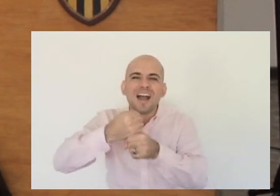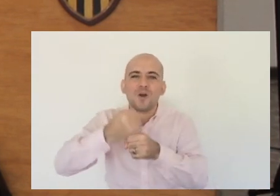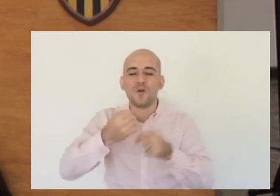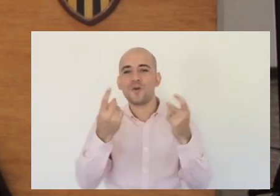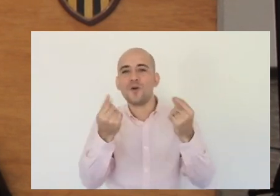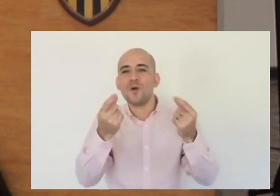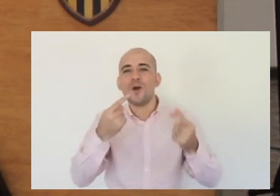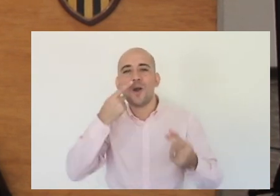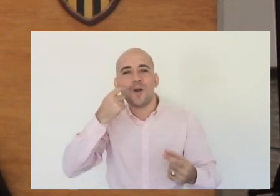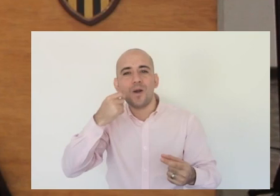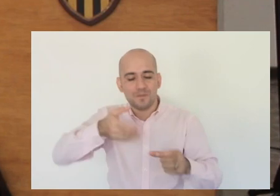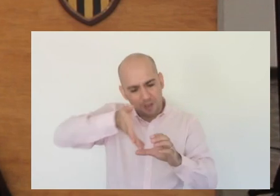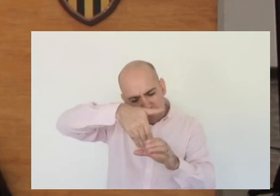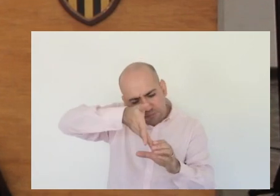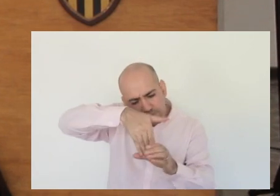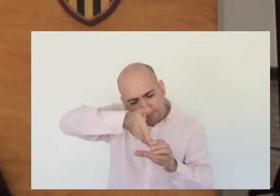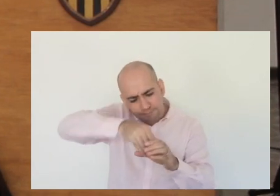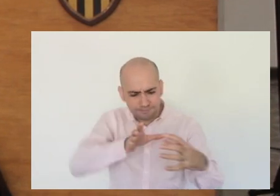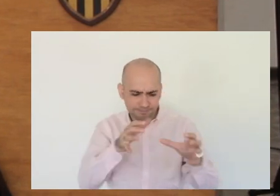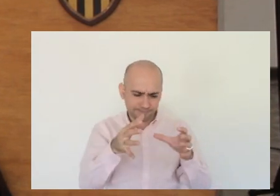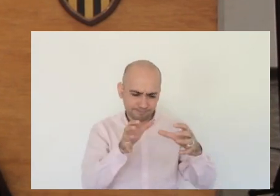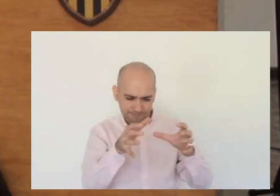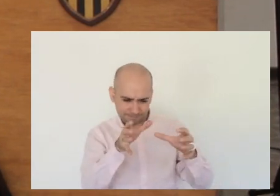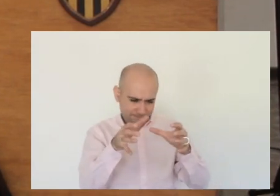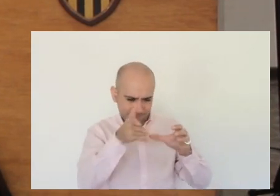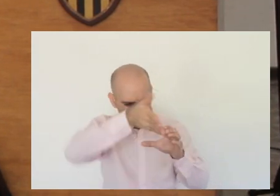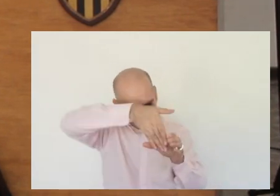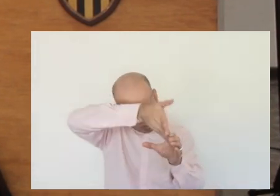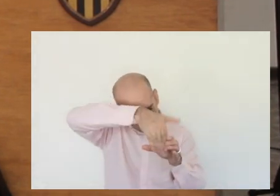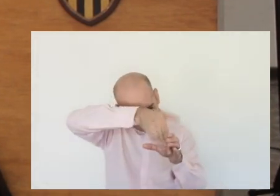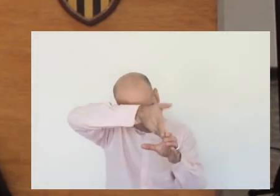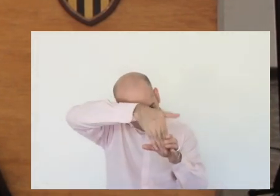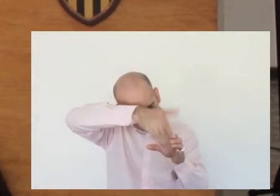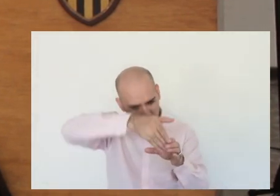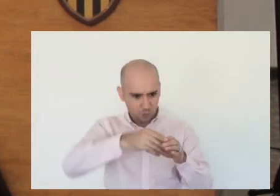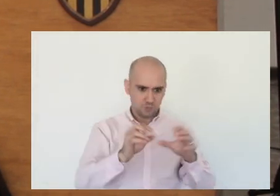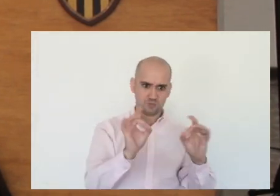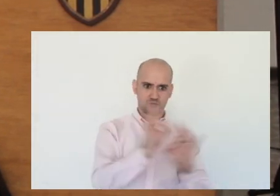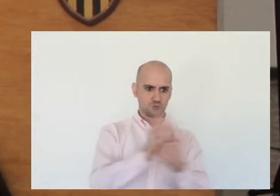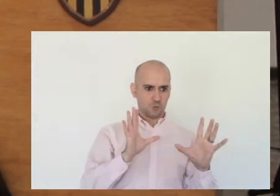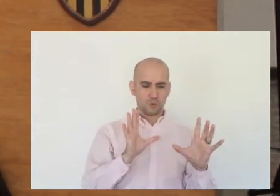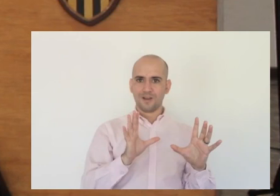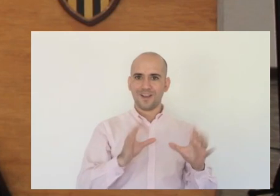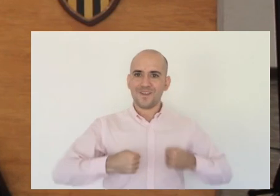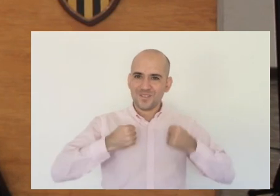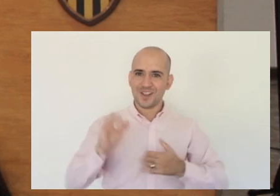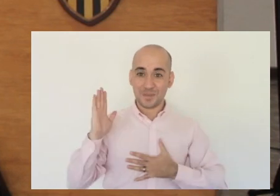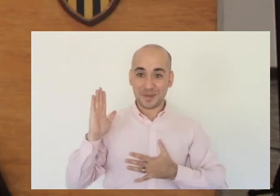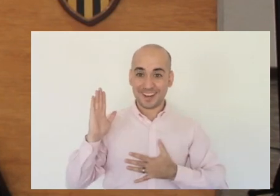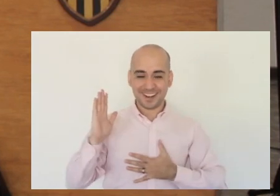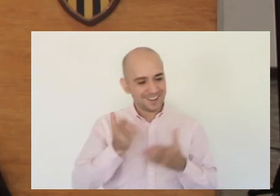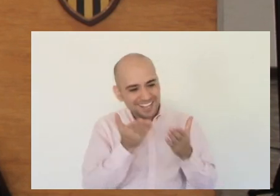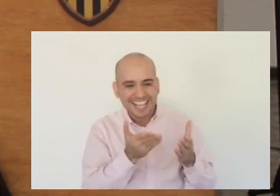en el trabajo que el artesano o la artesana lleva a cabo como si en ese quehacer se comprometiese la totalidad